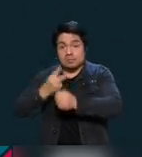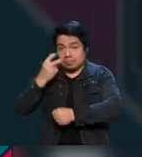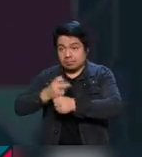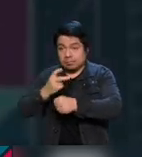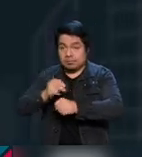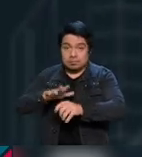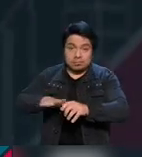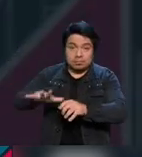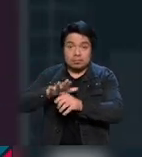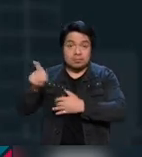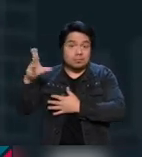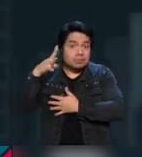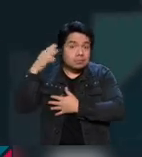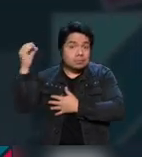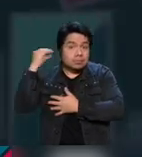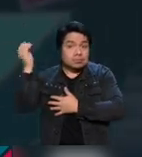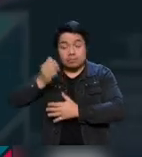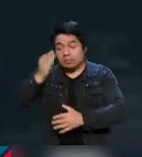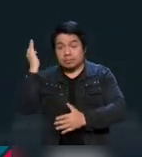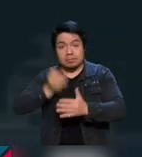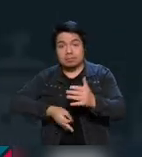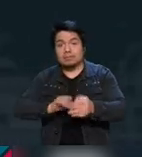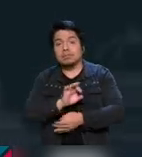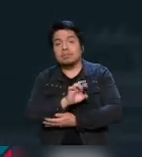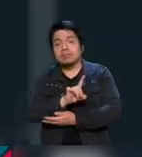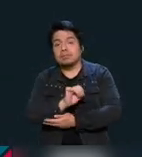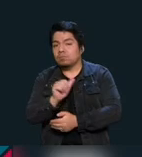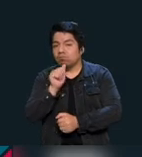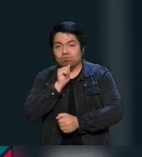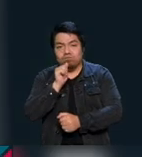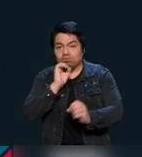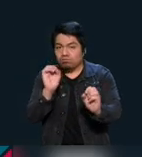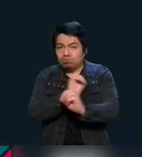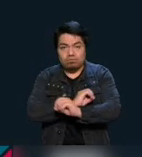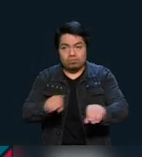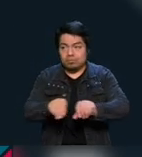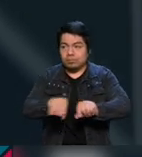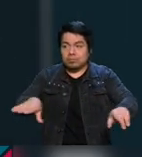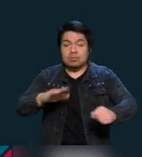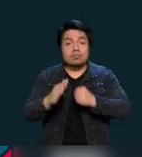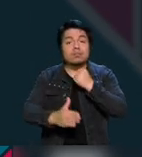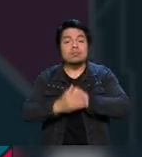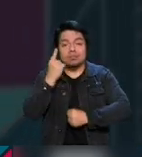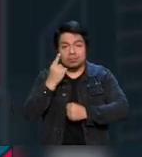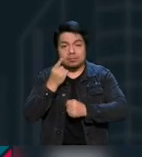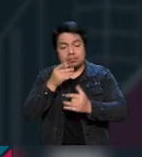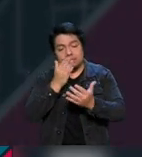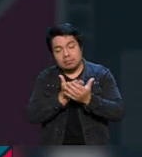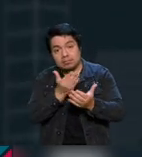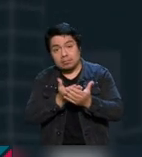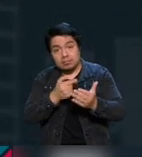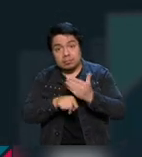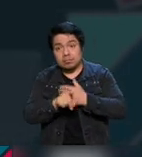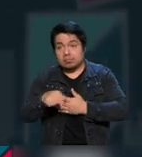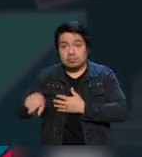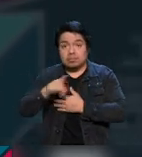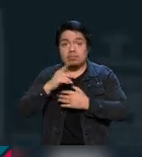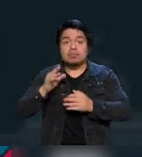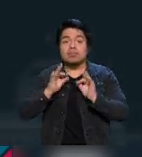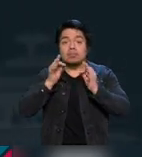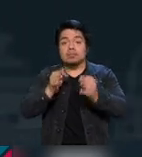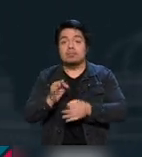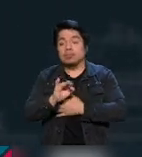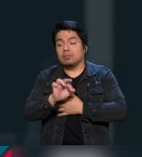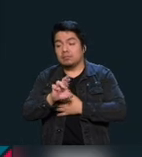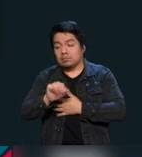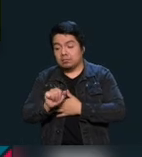con sede en Colima otorgó una suspensión provisional para que no se publique tras considerar fundado el recurso solicitado por la Fundación Iris en